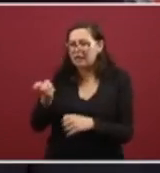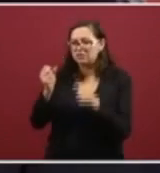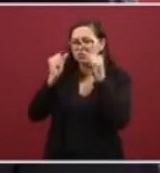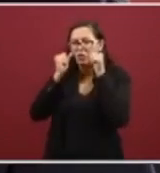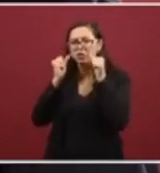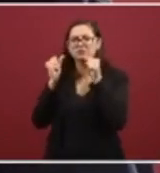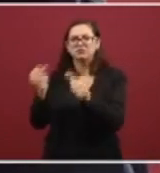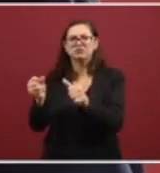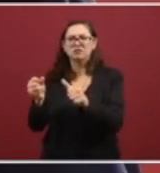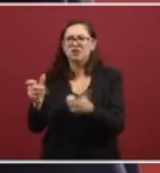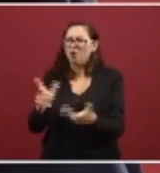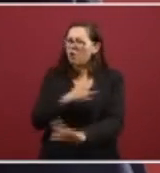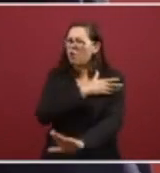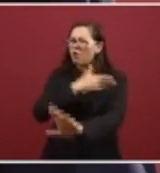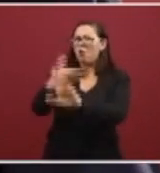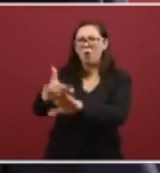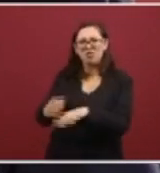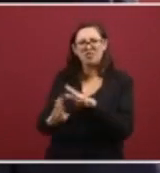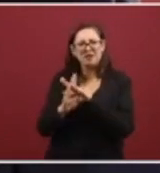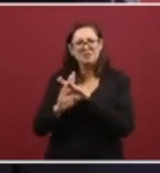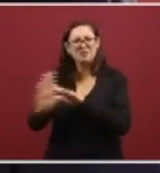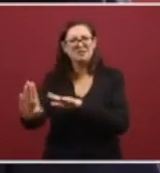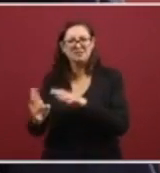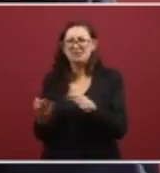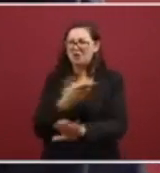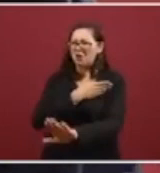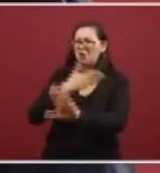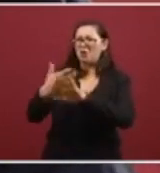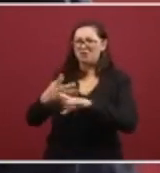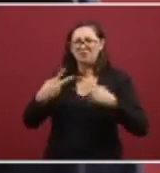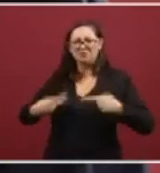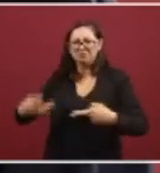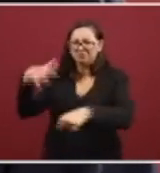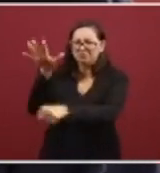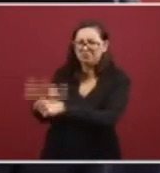uso de la fuerza, a medidas coercitivas,